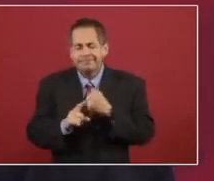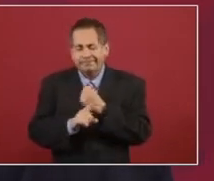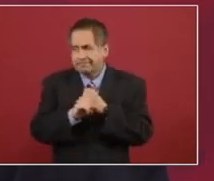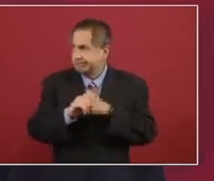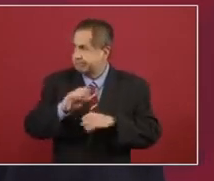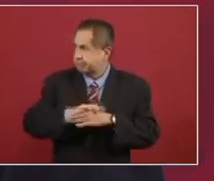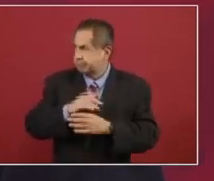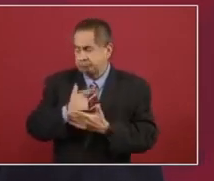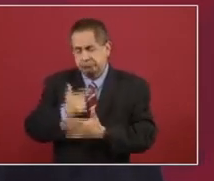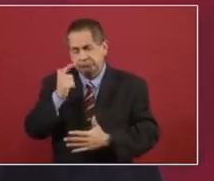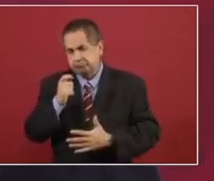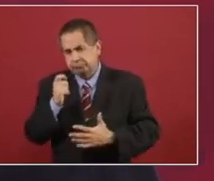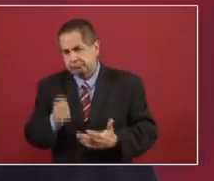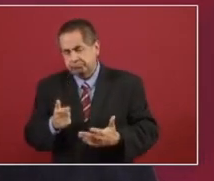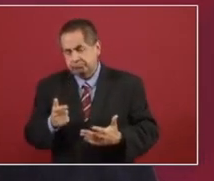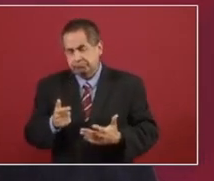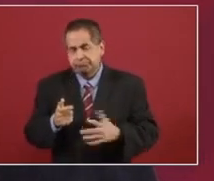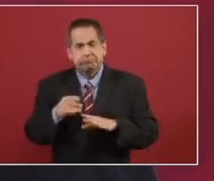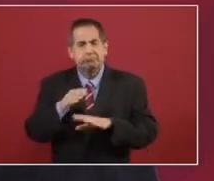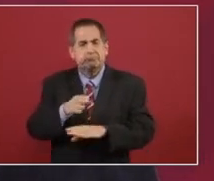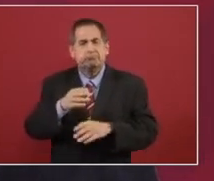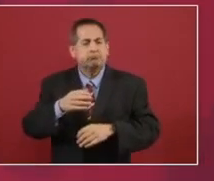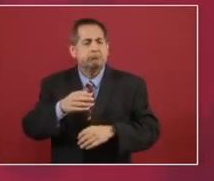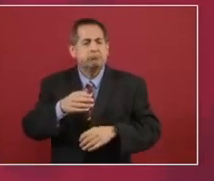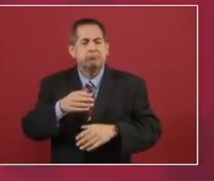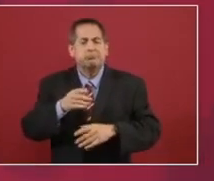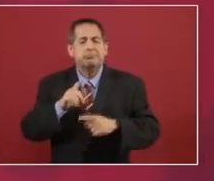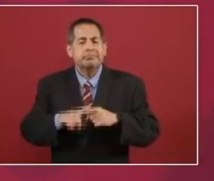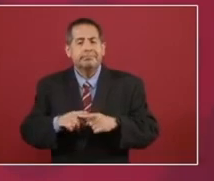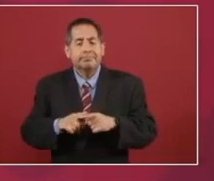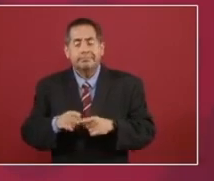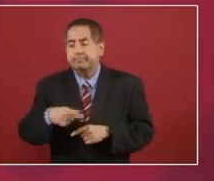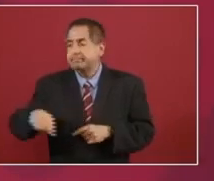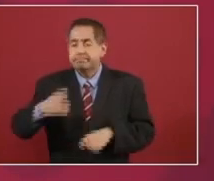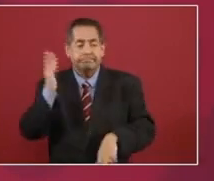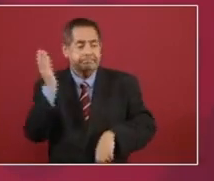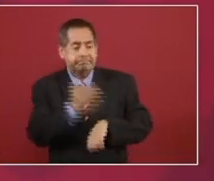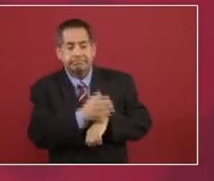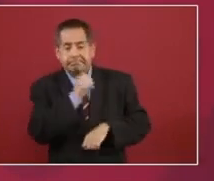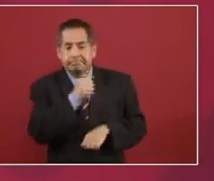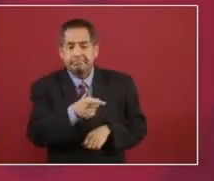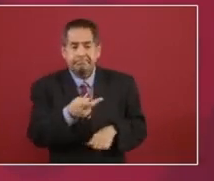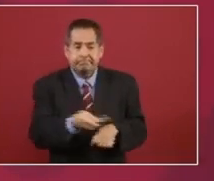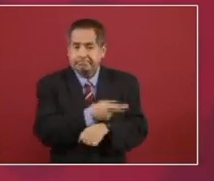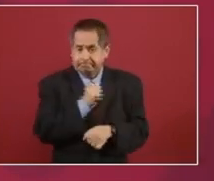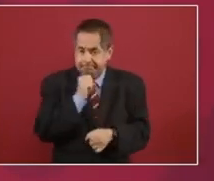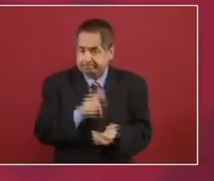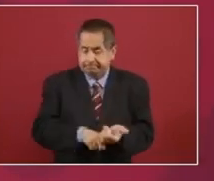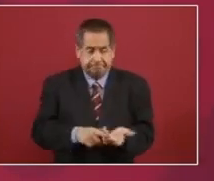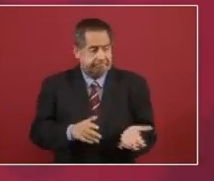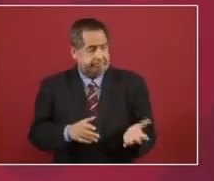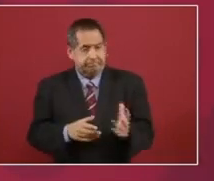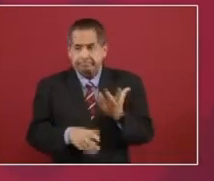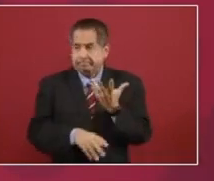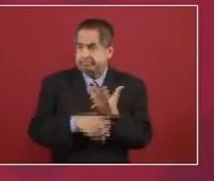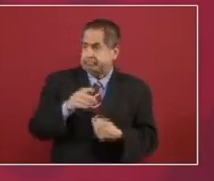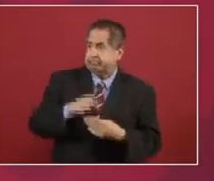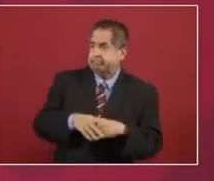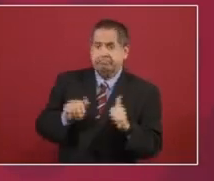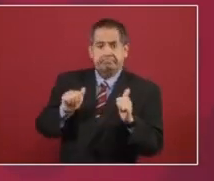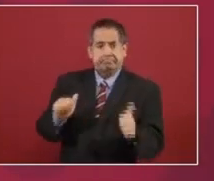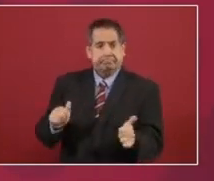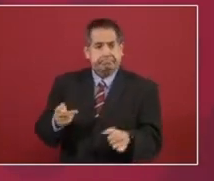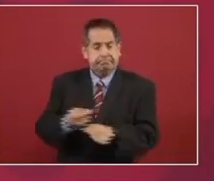de la ley, la impartición de justicia, era la impunidad, que